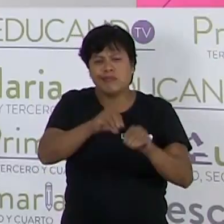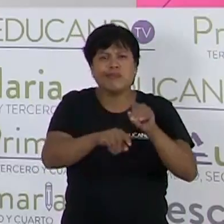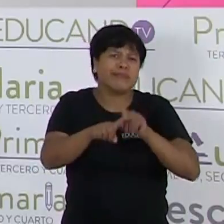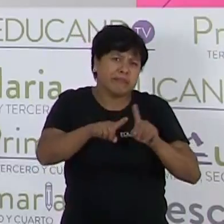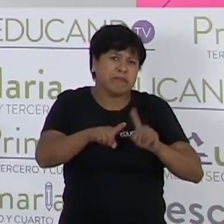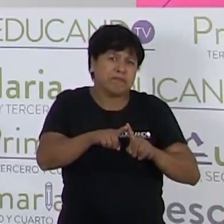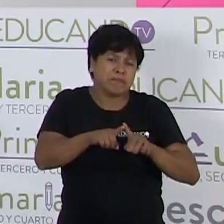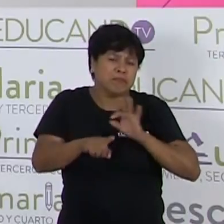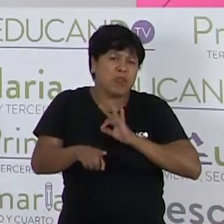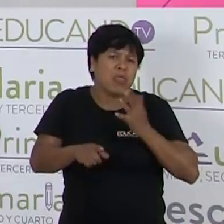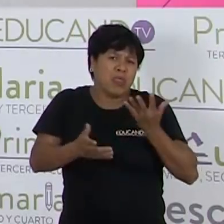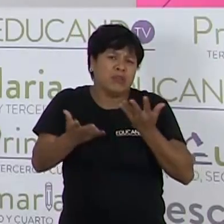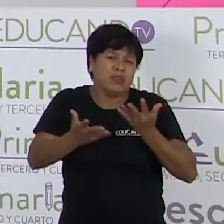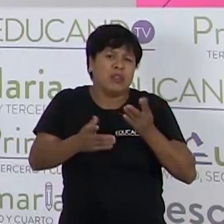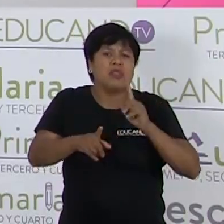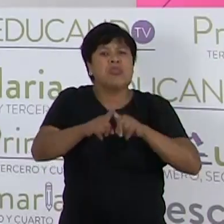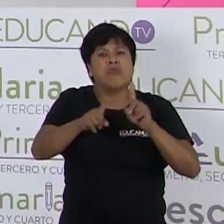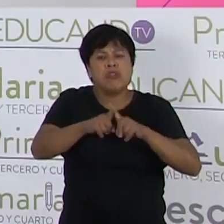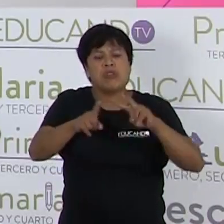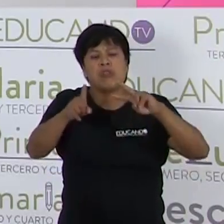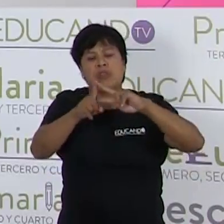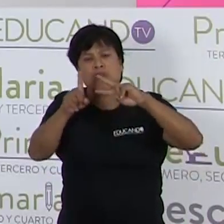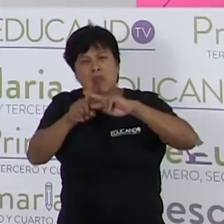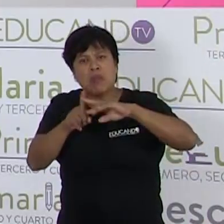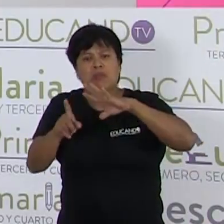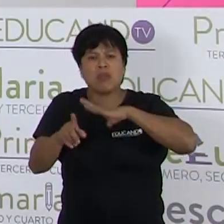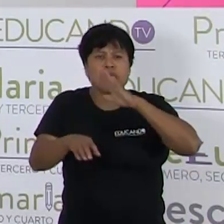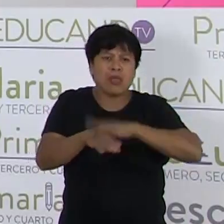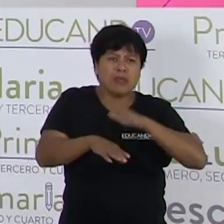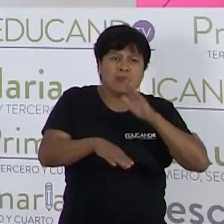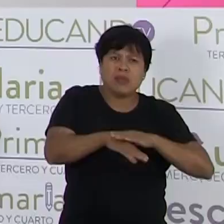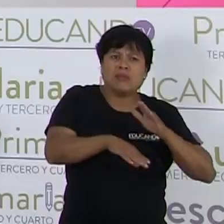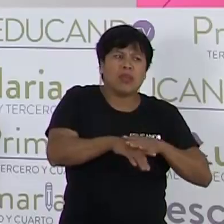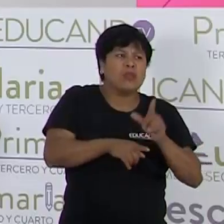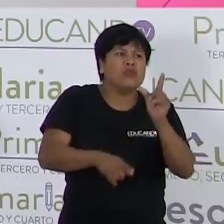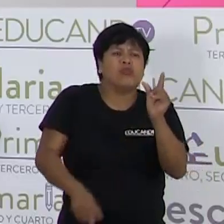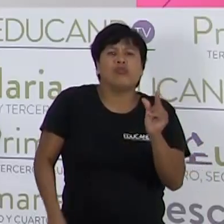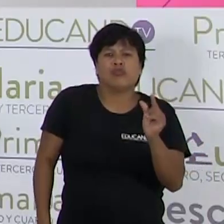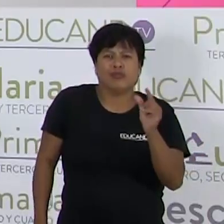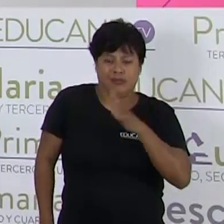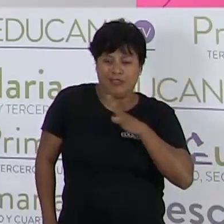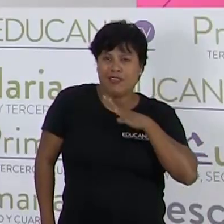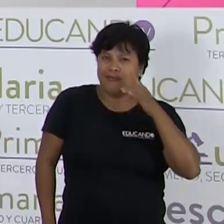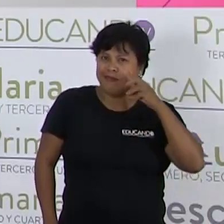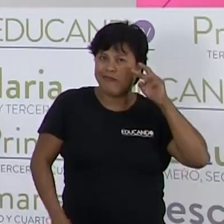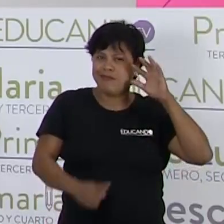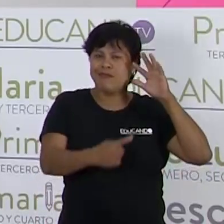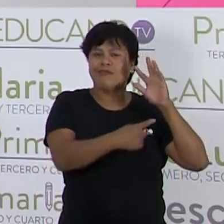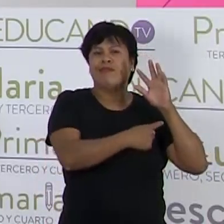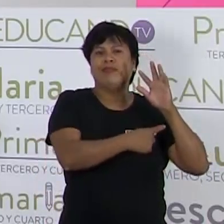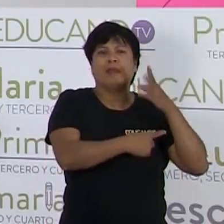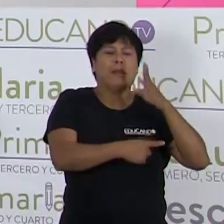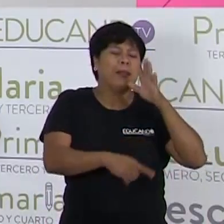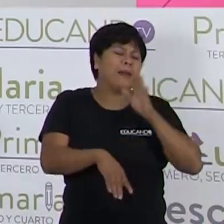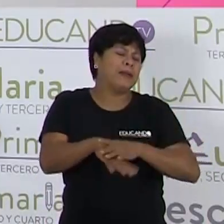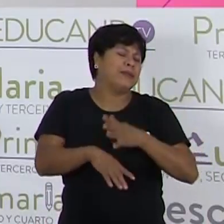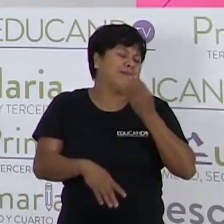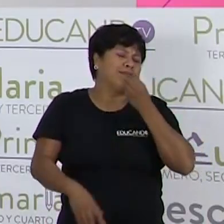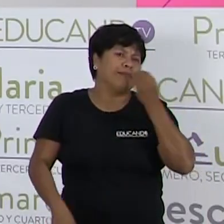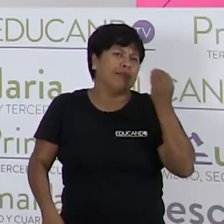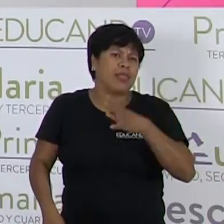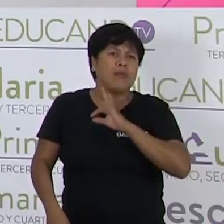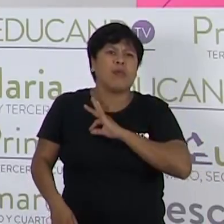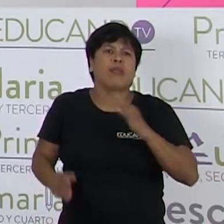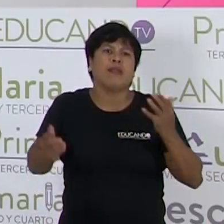figuras con muchos triángulos. Aquí tengo otros más pequeñitos, ¿verdad? Pero sería algo fabuloso poder